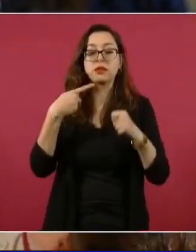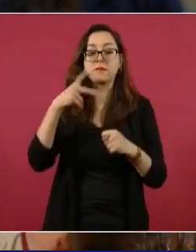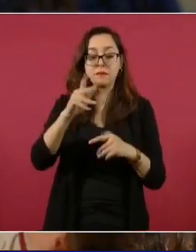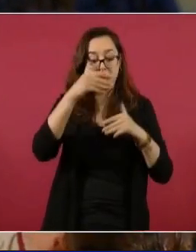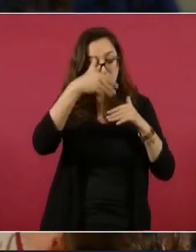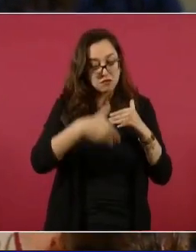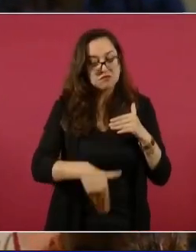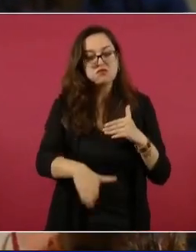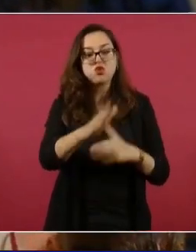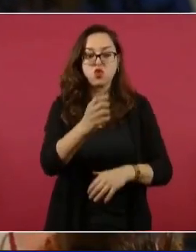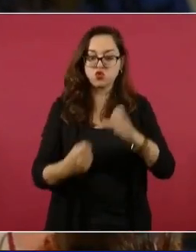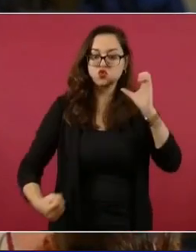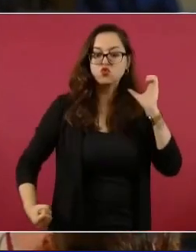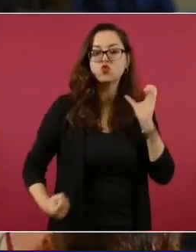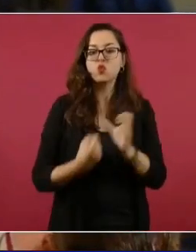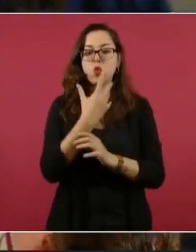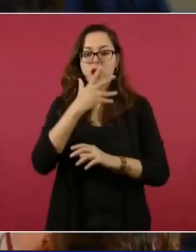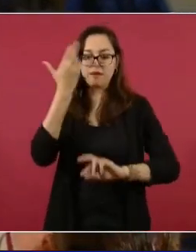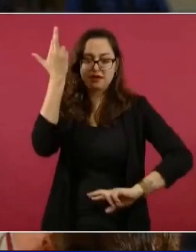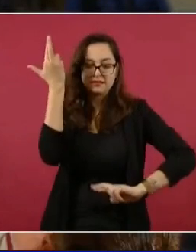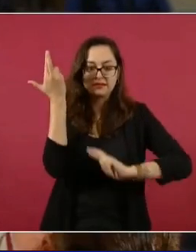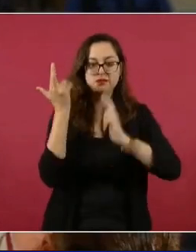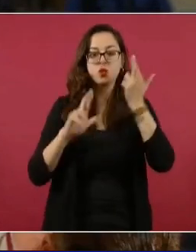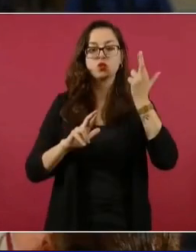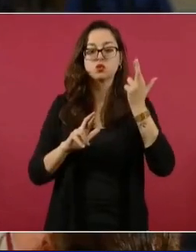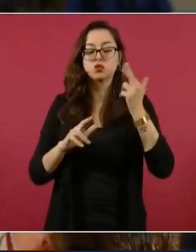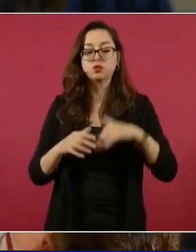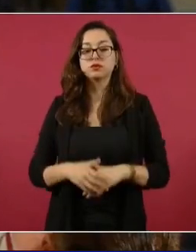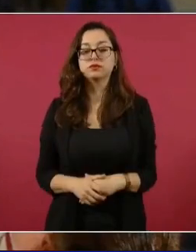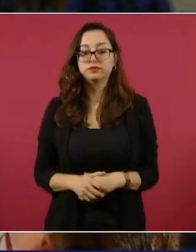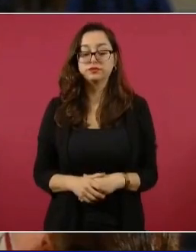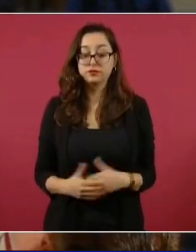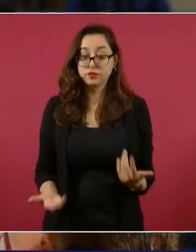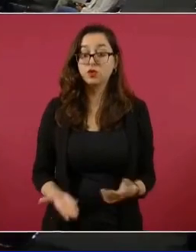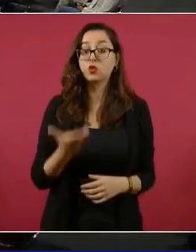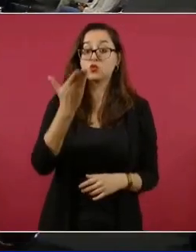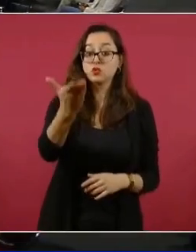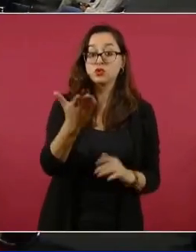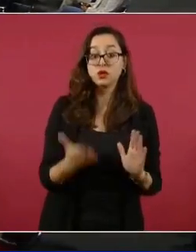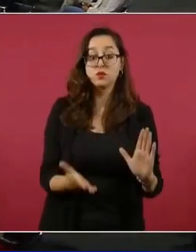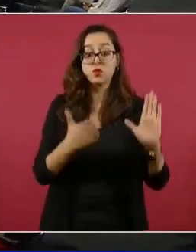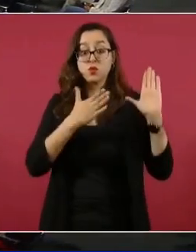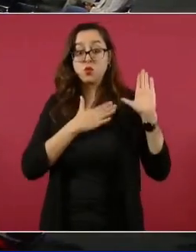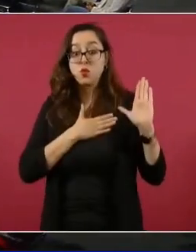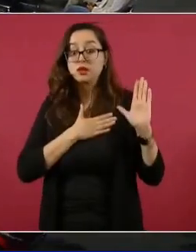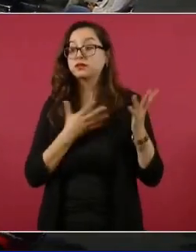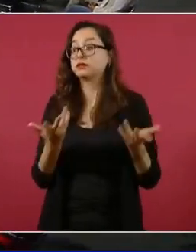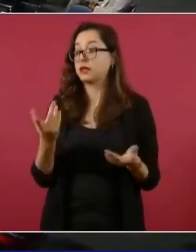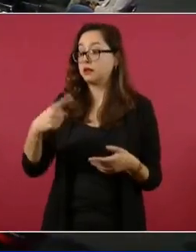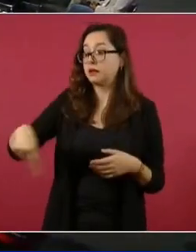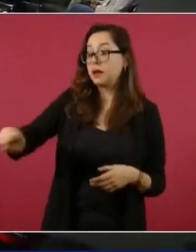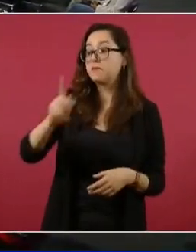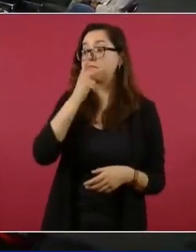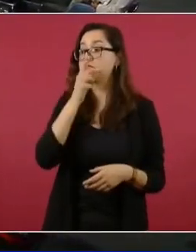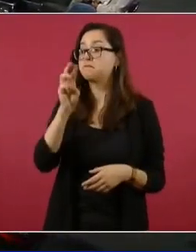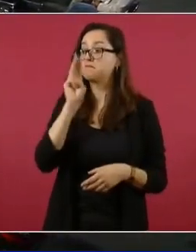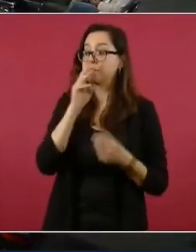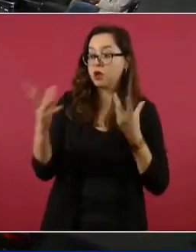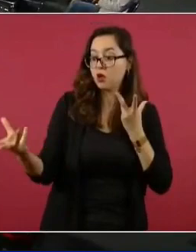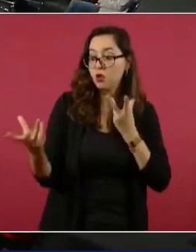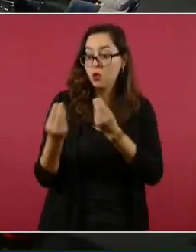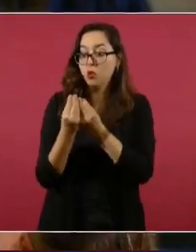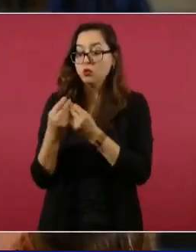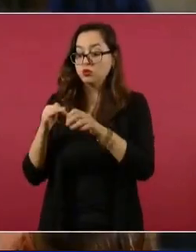con los padres para la reactivación de las órdenes de aprehensión. Quisiera yo saber a estas alturas y en la búsqueda